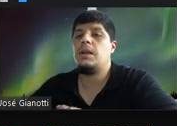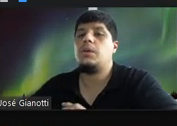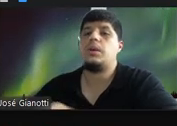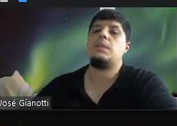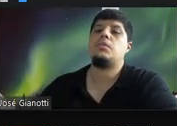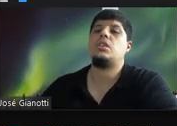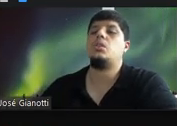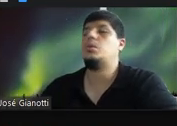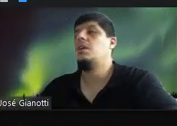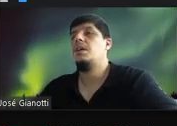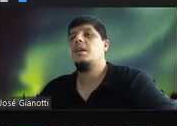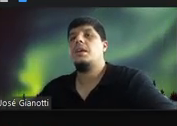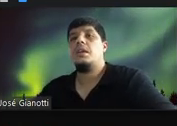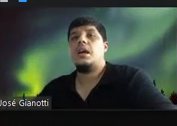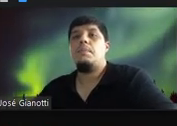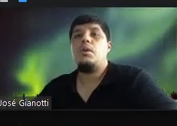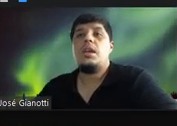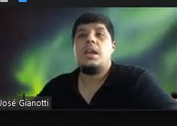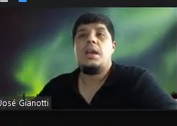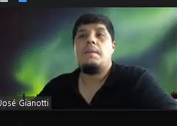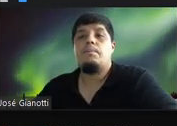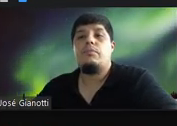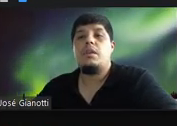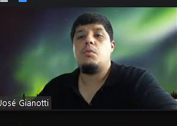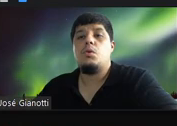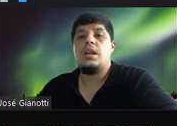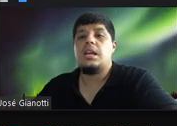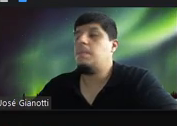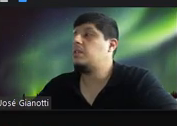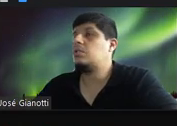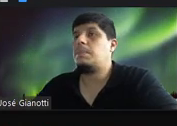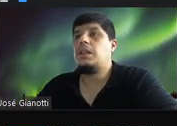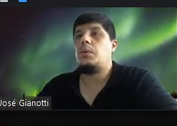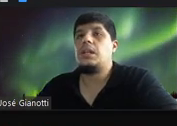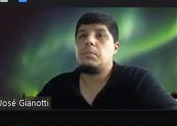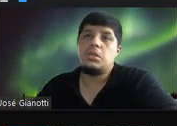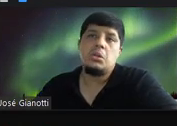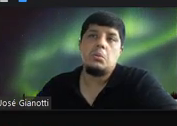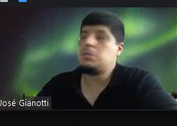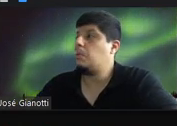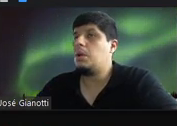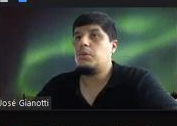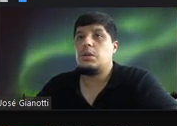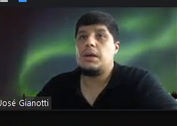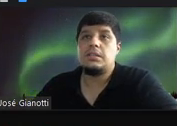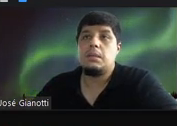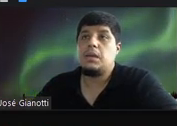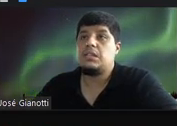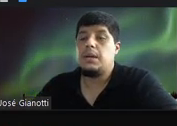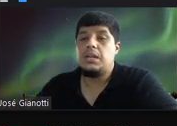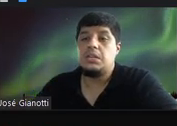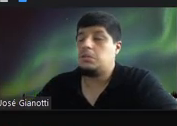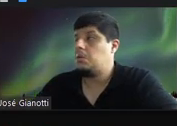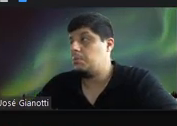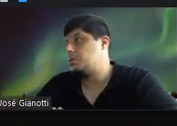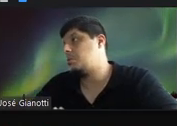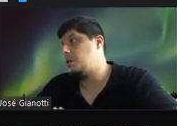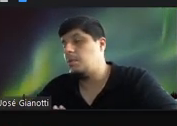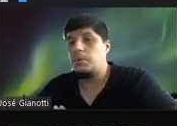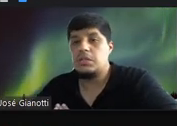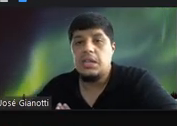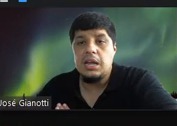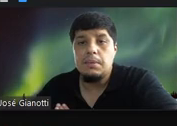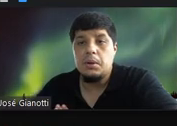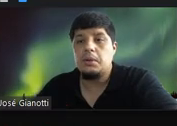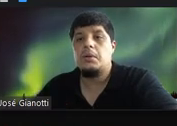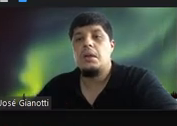baños termales, 40%. Y acá involucran a gimnasios aparte 40%, no sé por qué lo han puesto aparte, si también estaba al inicio y ambos son el